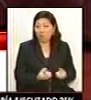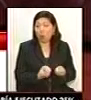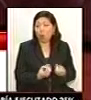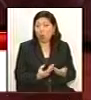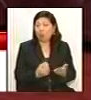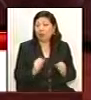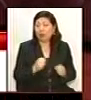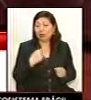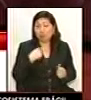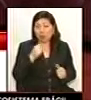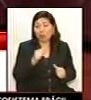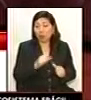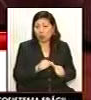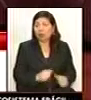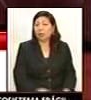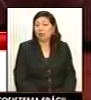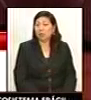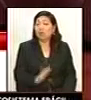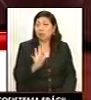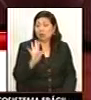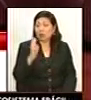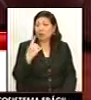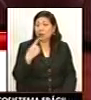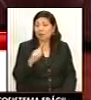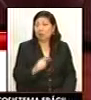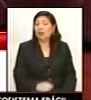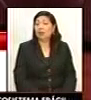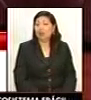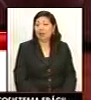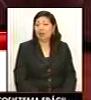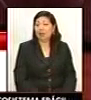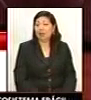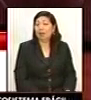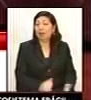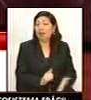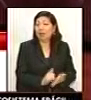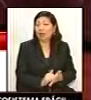el monto sí lo recuerdo, que es 5 millones, y que